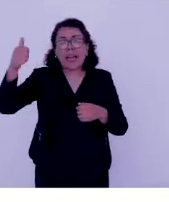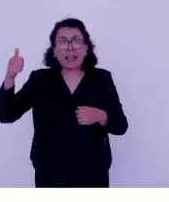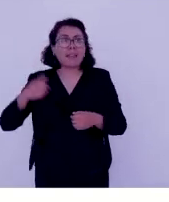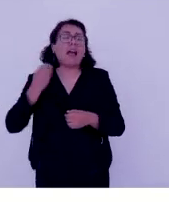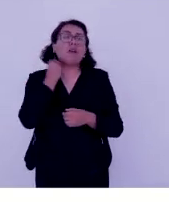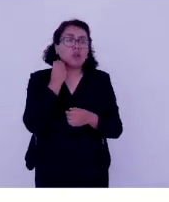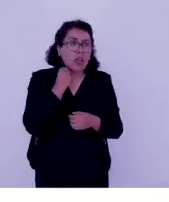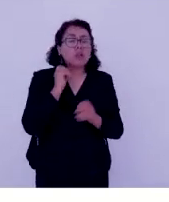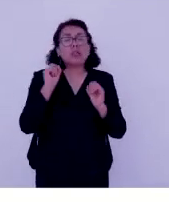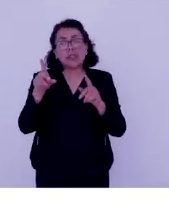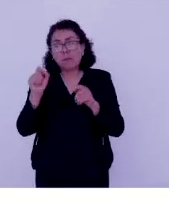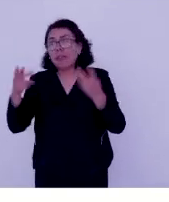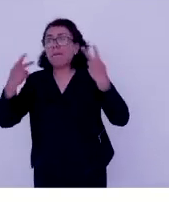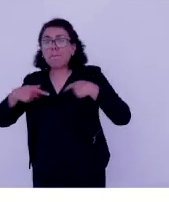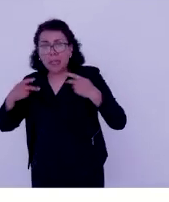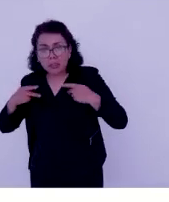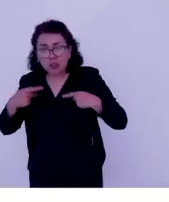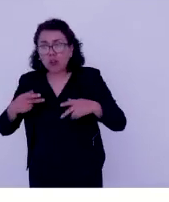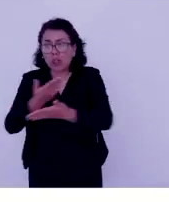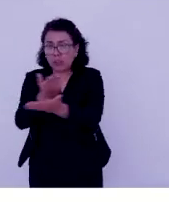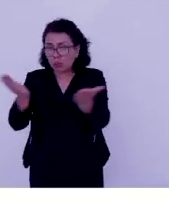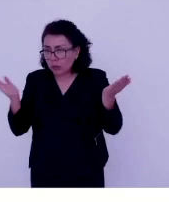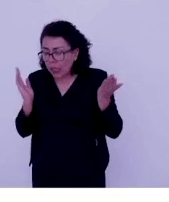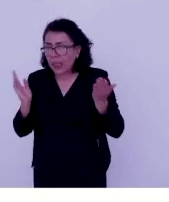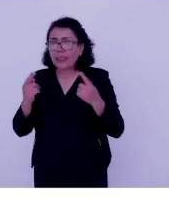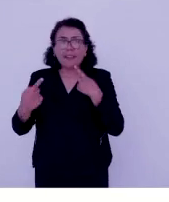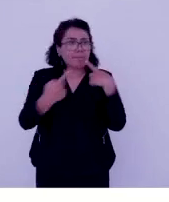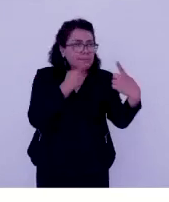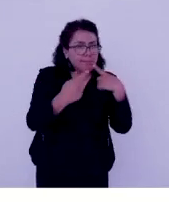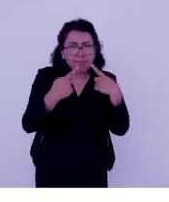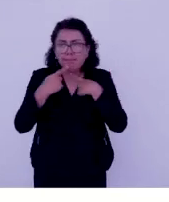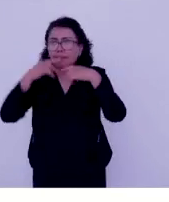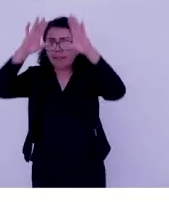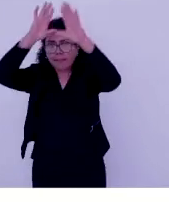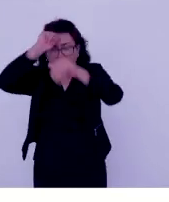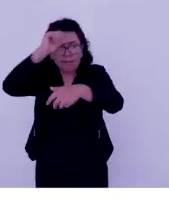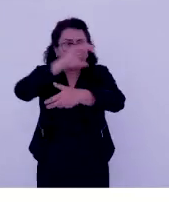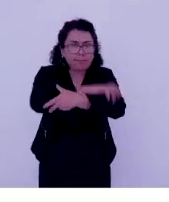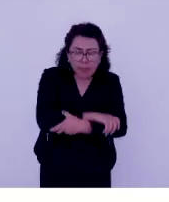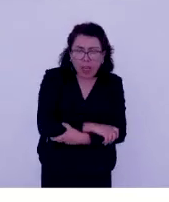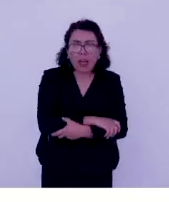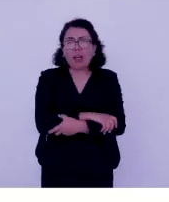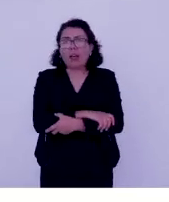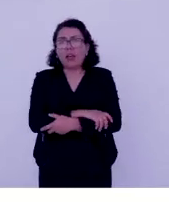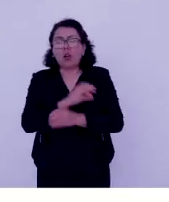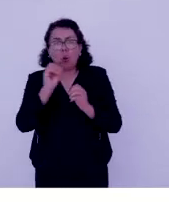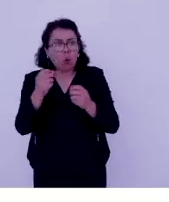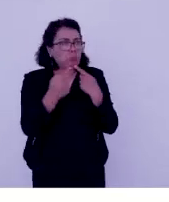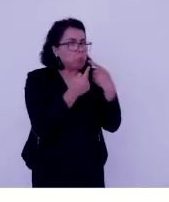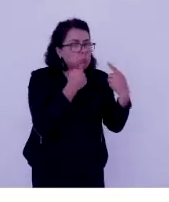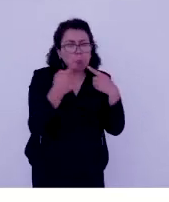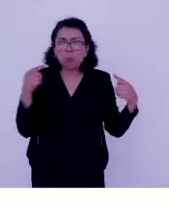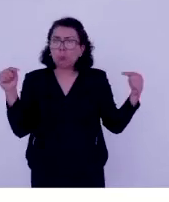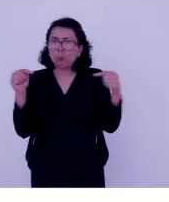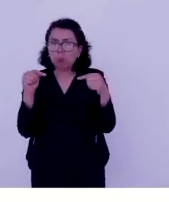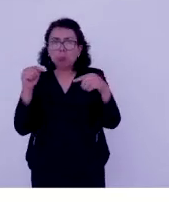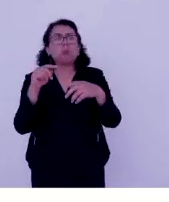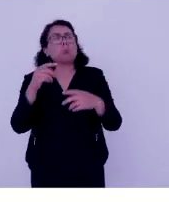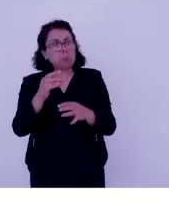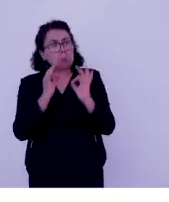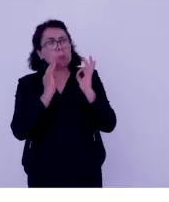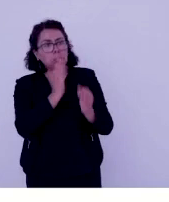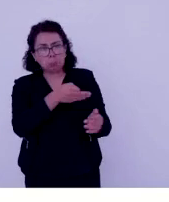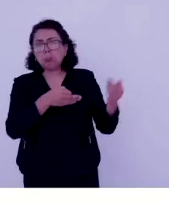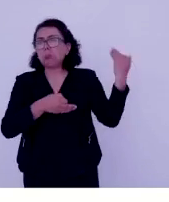ciudadanía para resolver las controversias a través de mecanismos como la conciliación la mediación o el arbitraje estamos